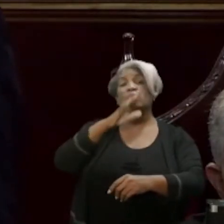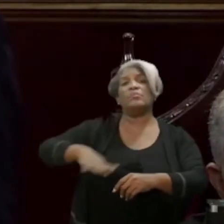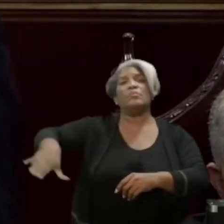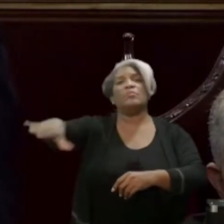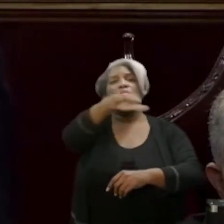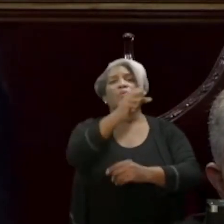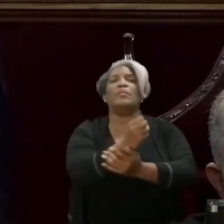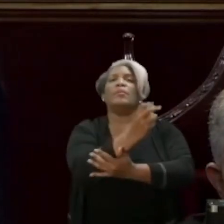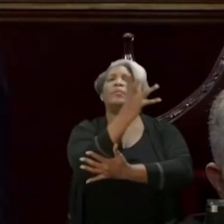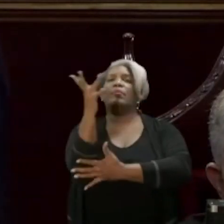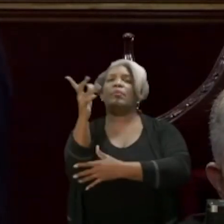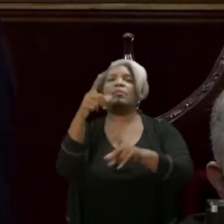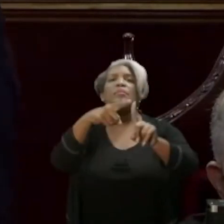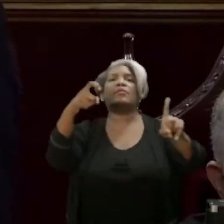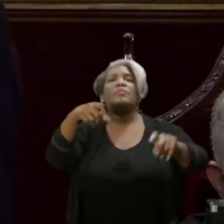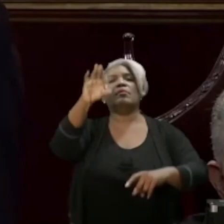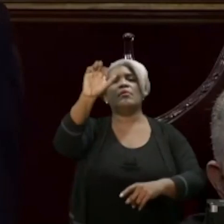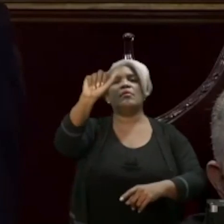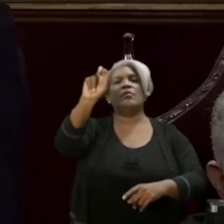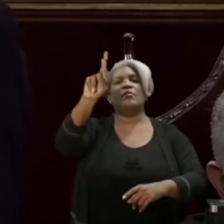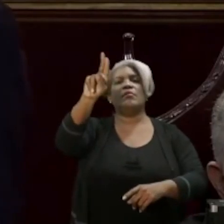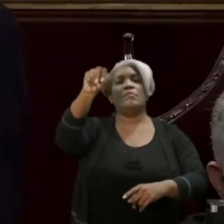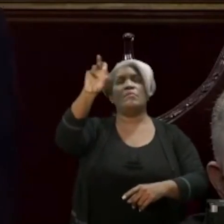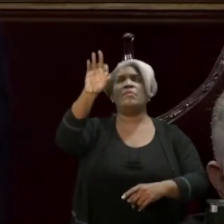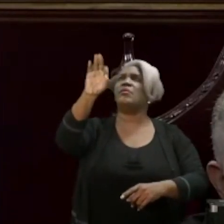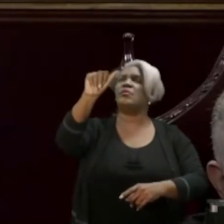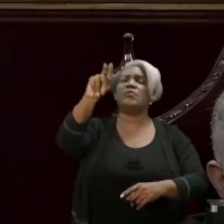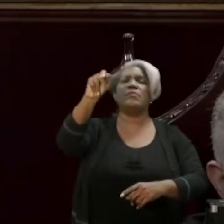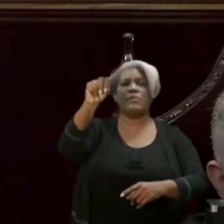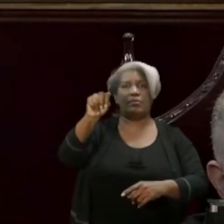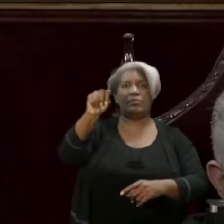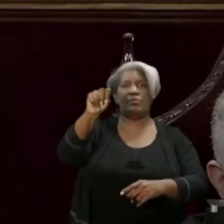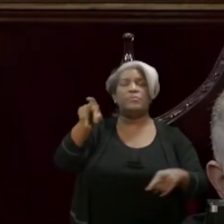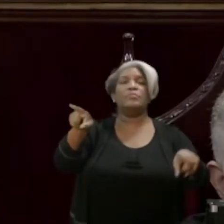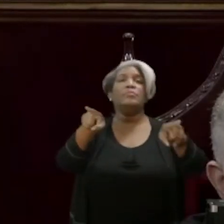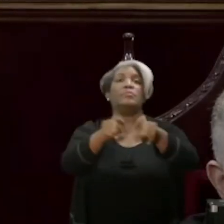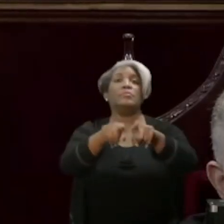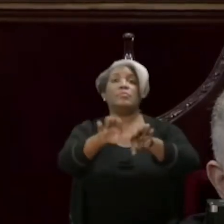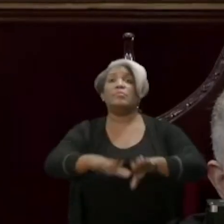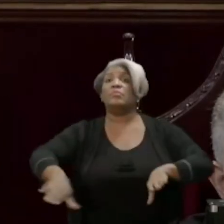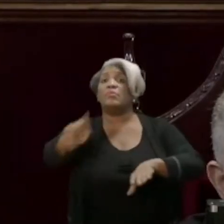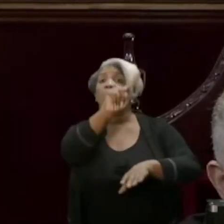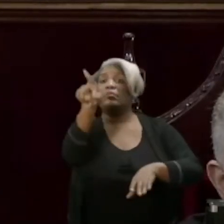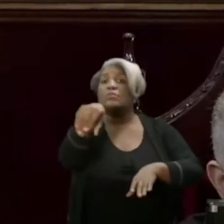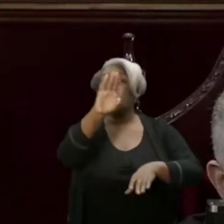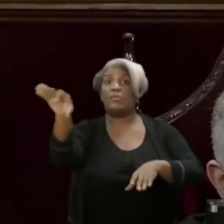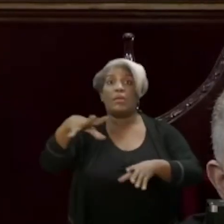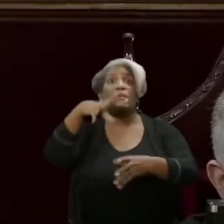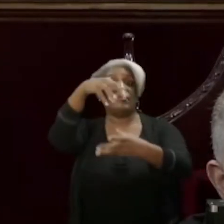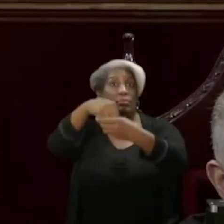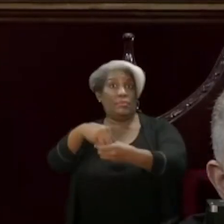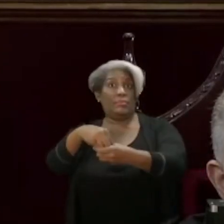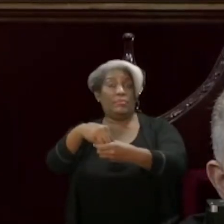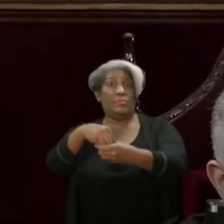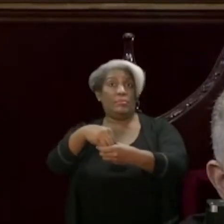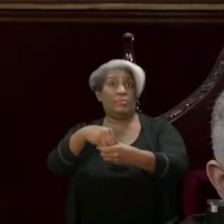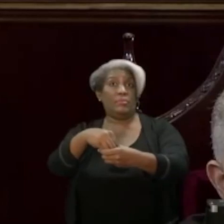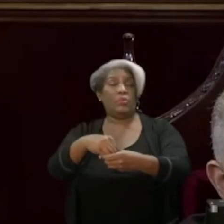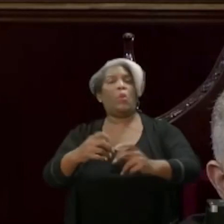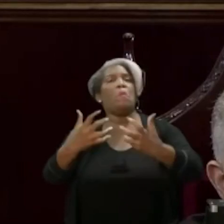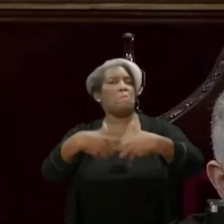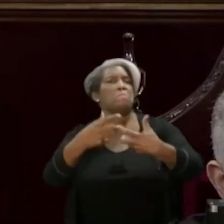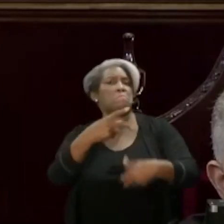como materia prima para la fabricación de cigarros e instalación de una zona franca en la provincia con participación de inversión